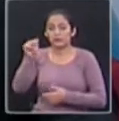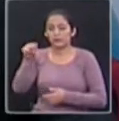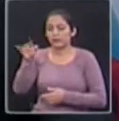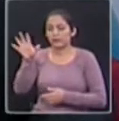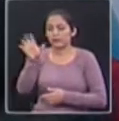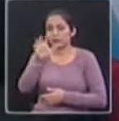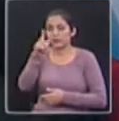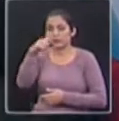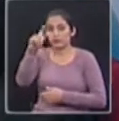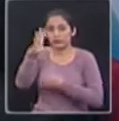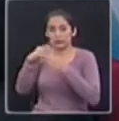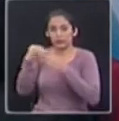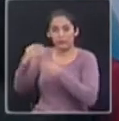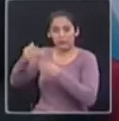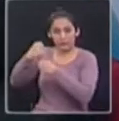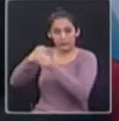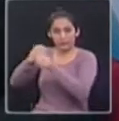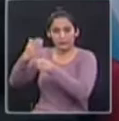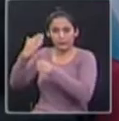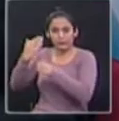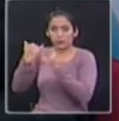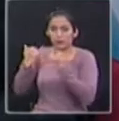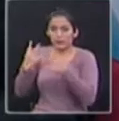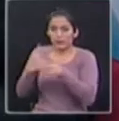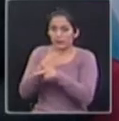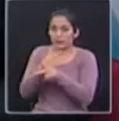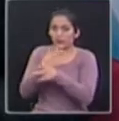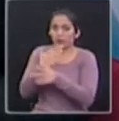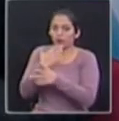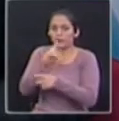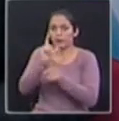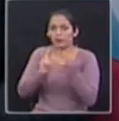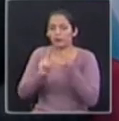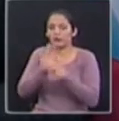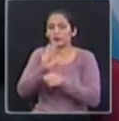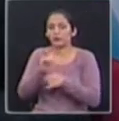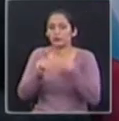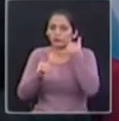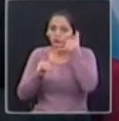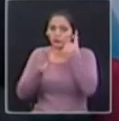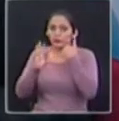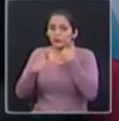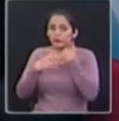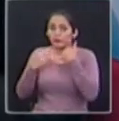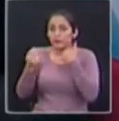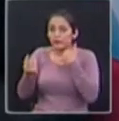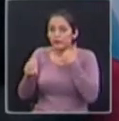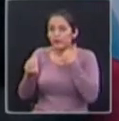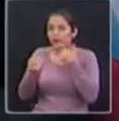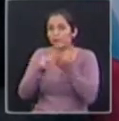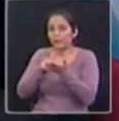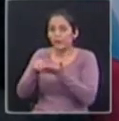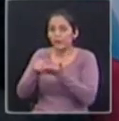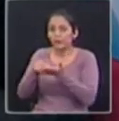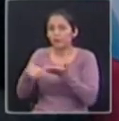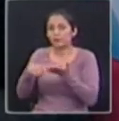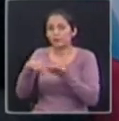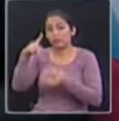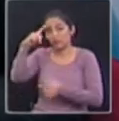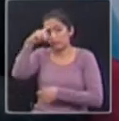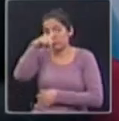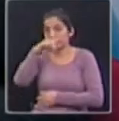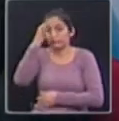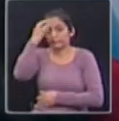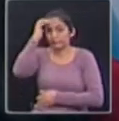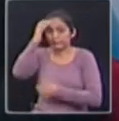y entonces por eso es el riesgo del dinero electrónico si las cuentas fiscales estuvieran en orden no habría tanta preocupación por dinero electrónico la